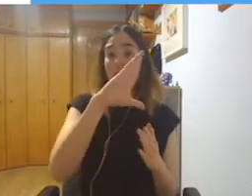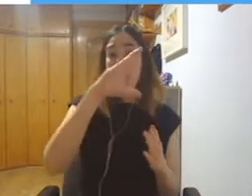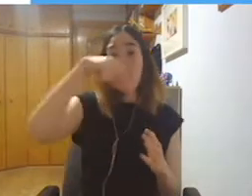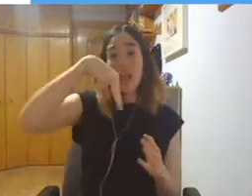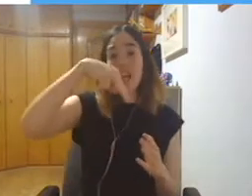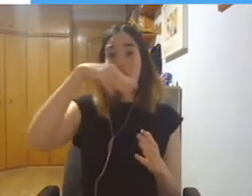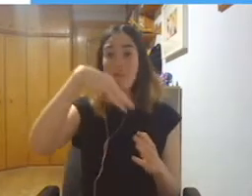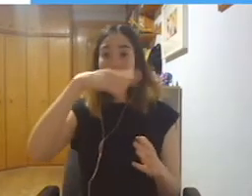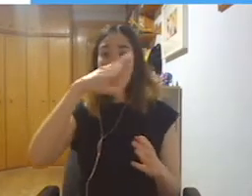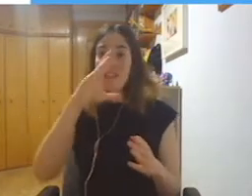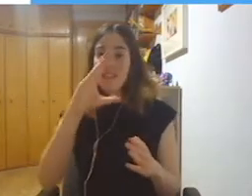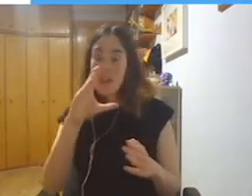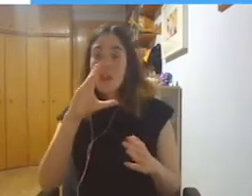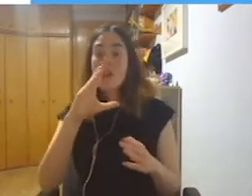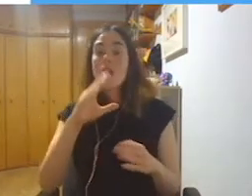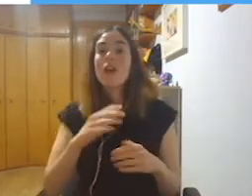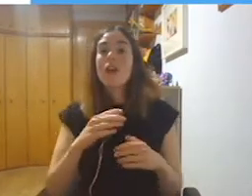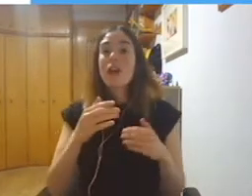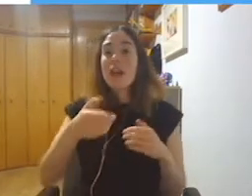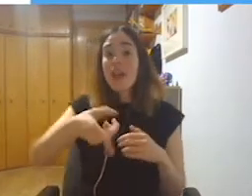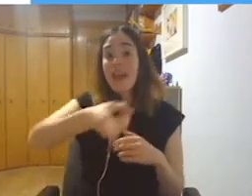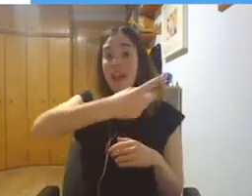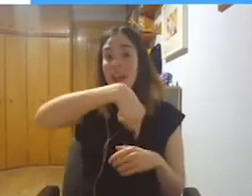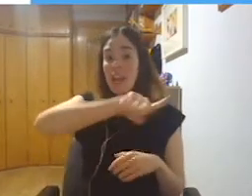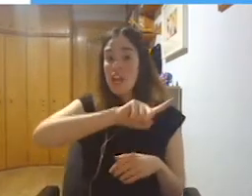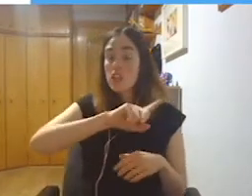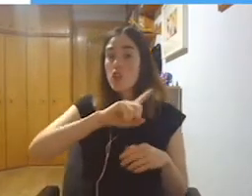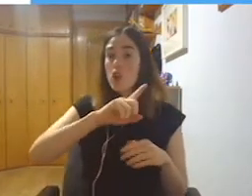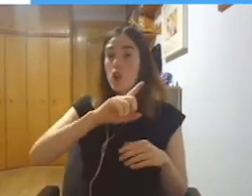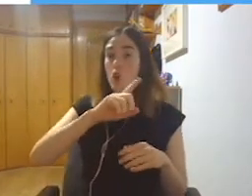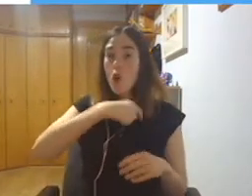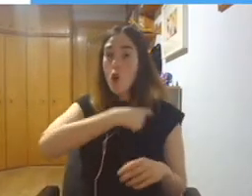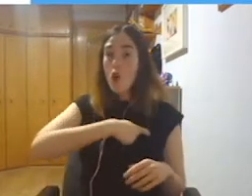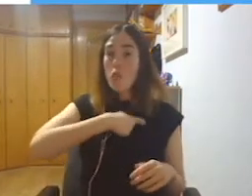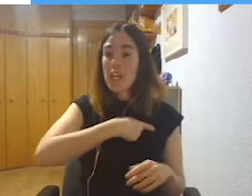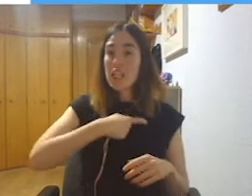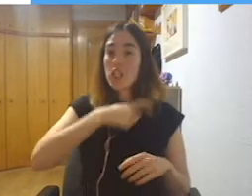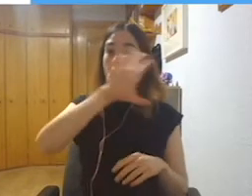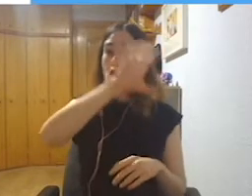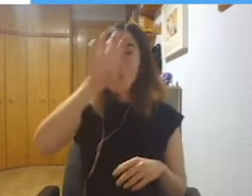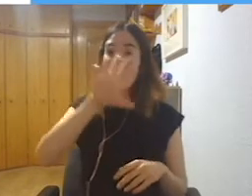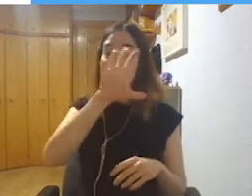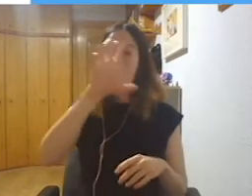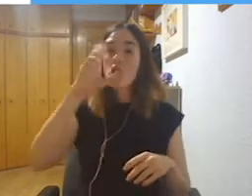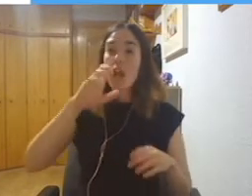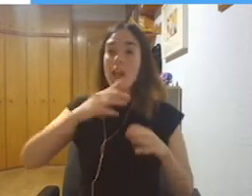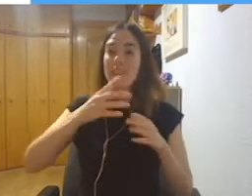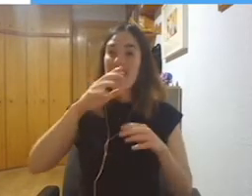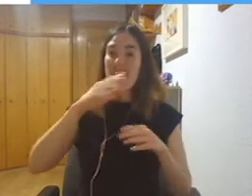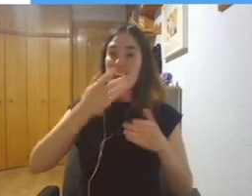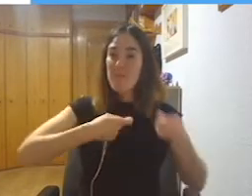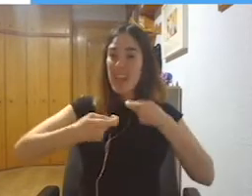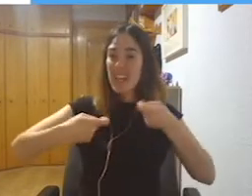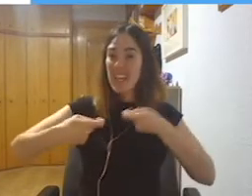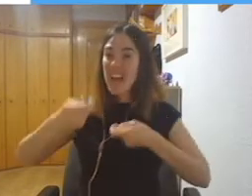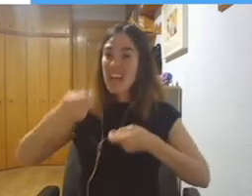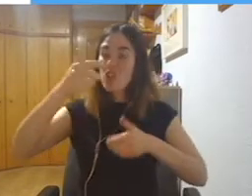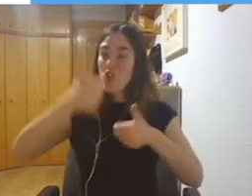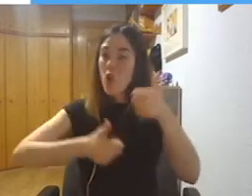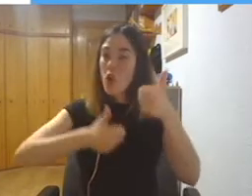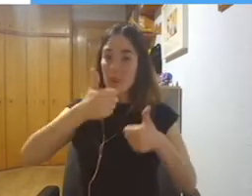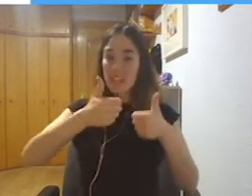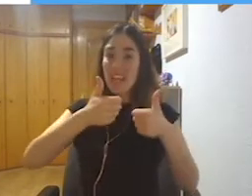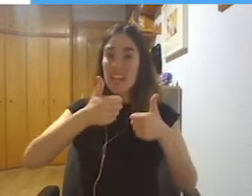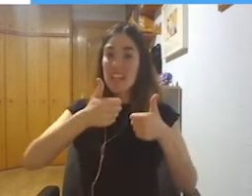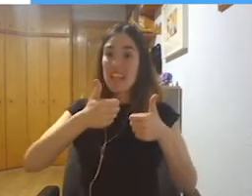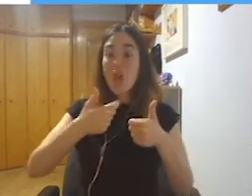la Comisión Nacional de los Mercados y la Competencia, del año 2020, el año pasado, se vio que la disposición de